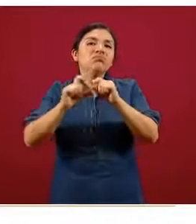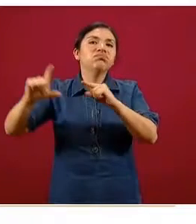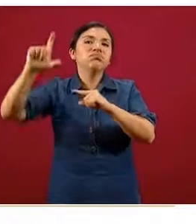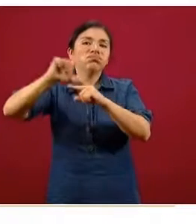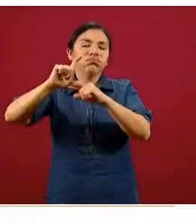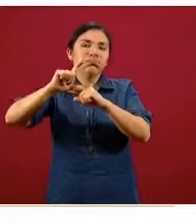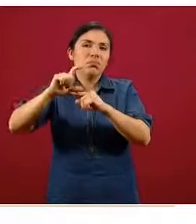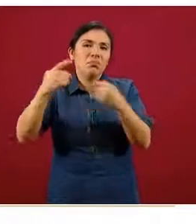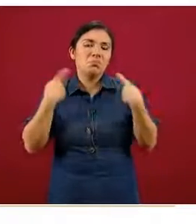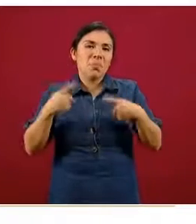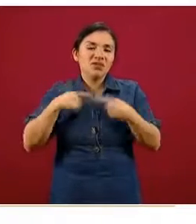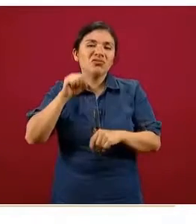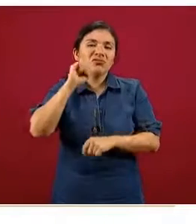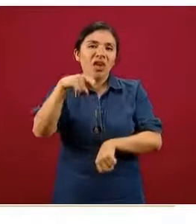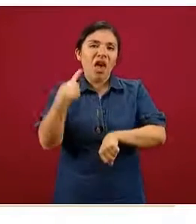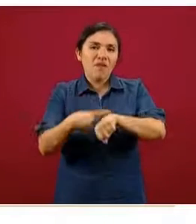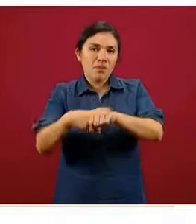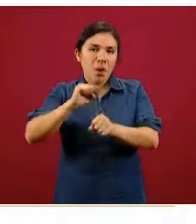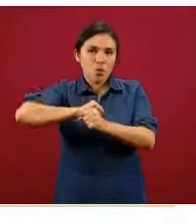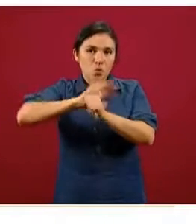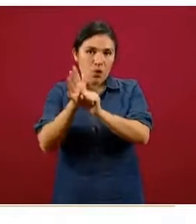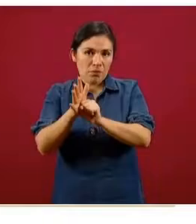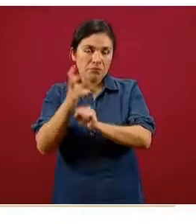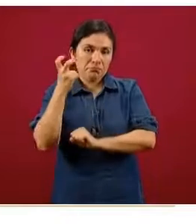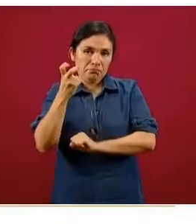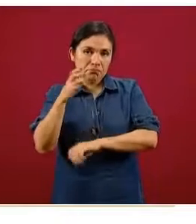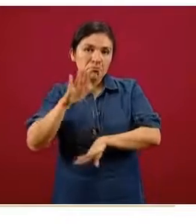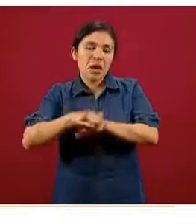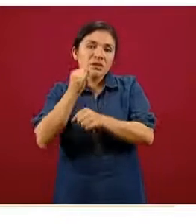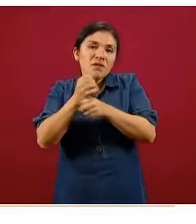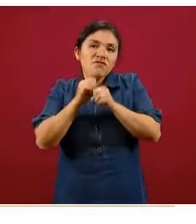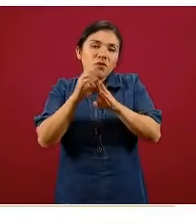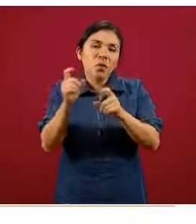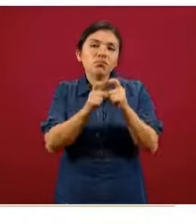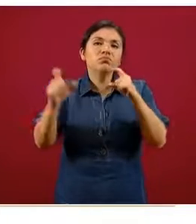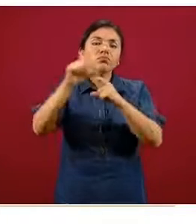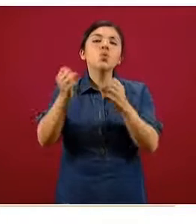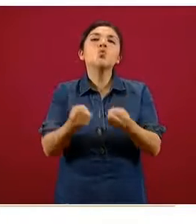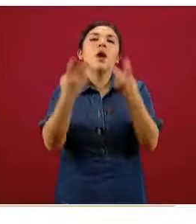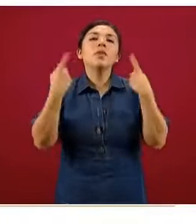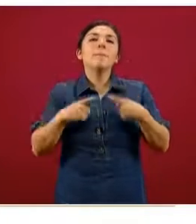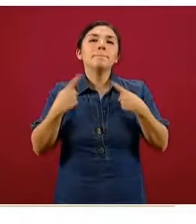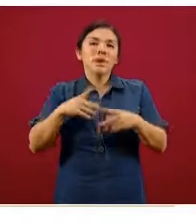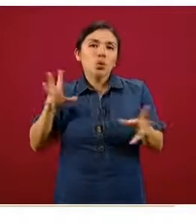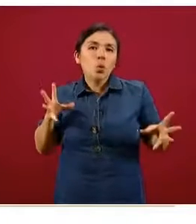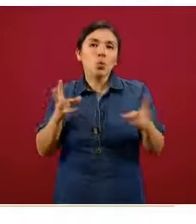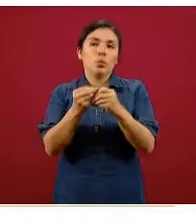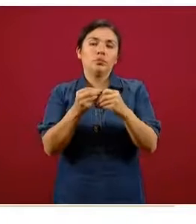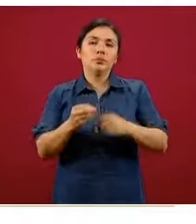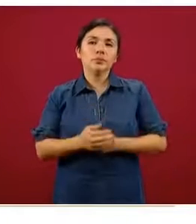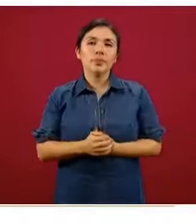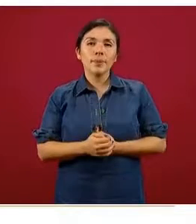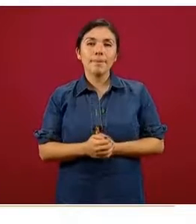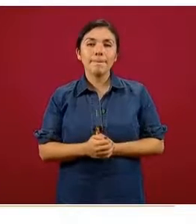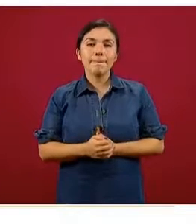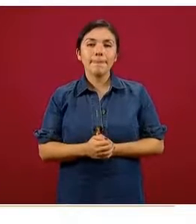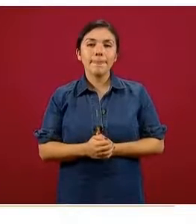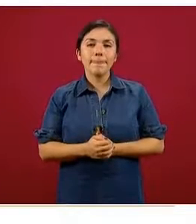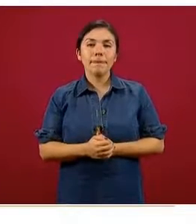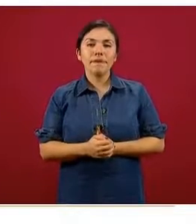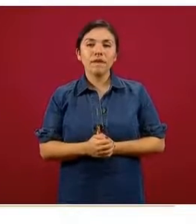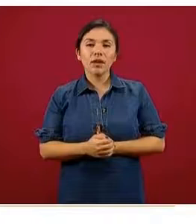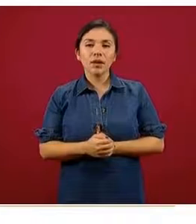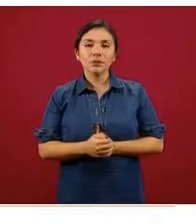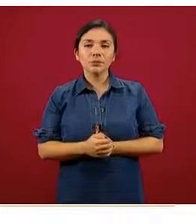sospechosos se vayan confirmando y por lo tanto aporten a la cantidad de casos confirmados totales. Veamos la